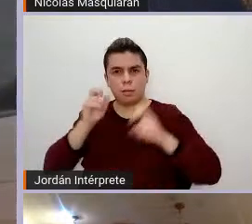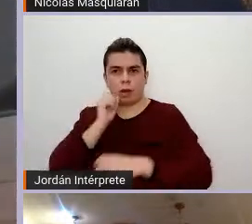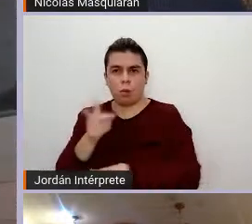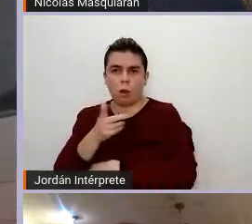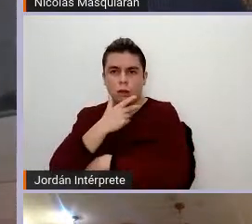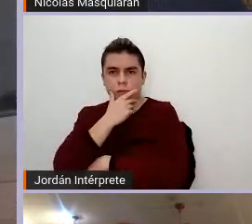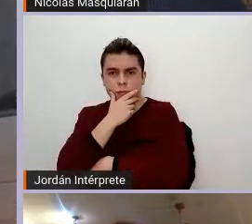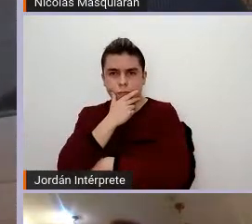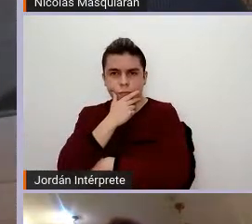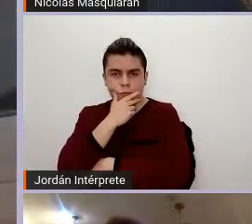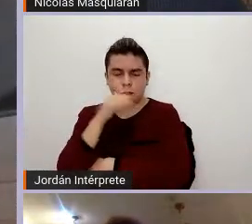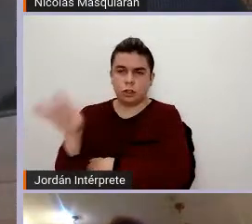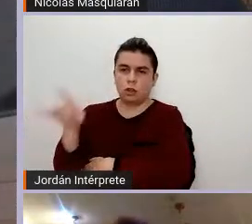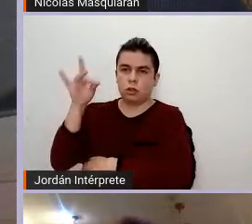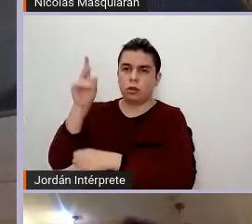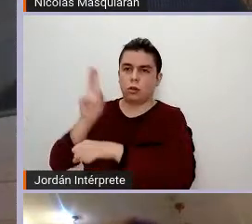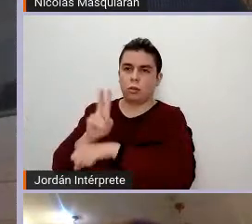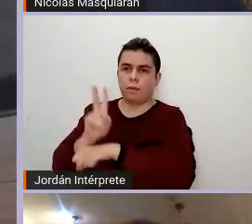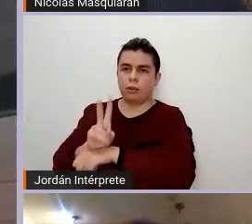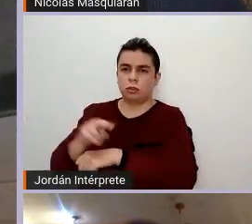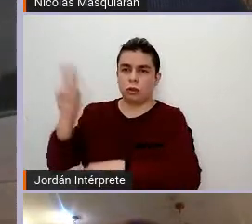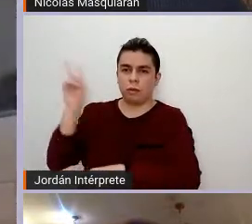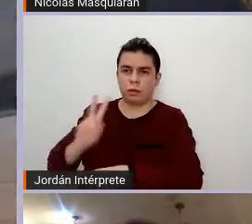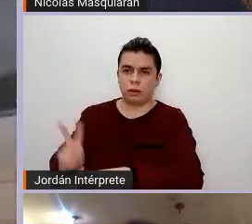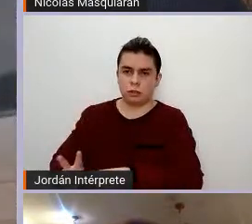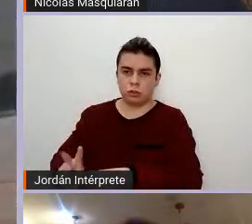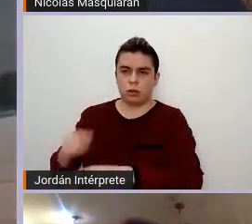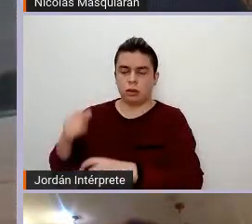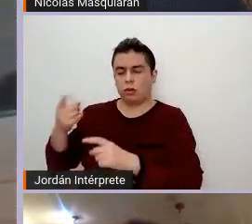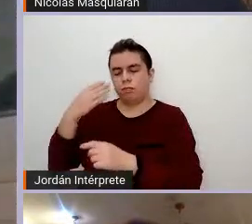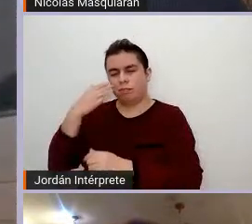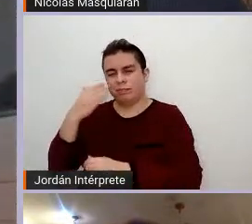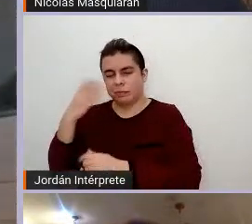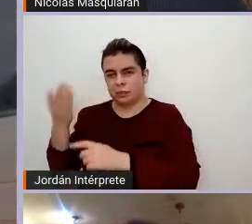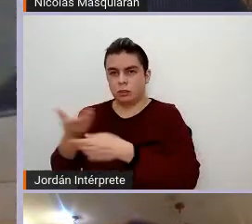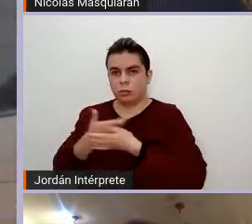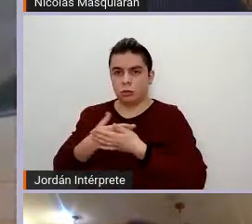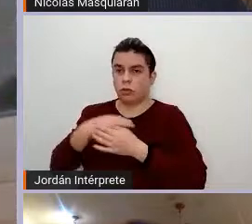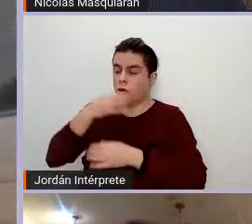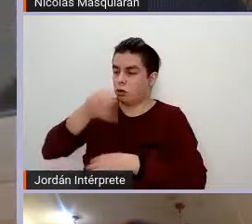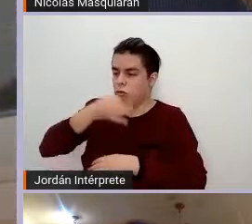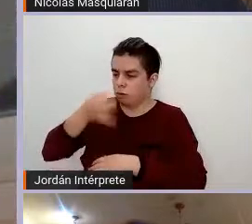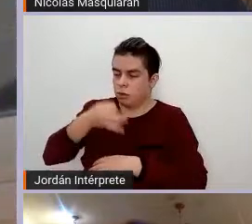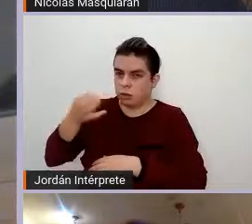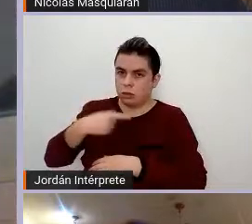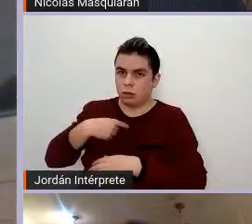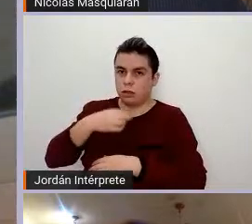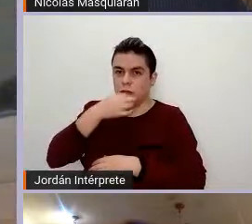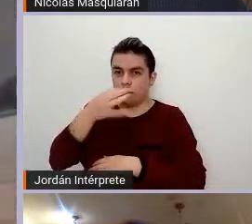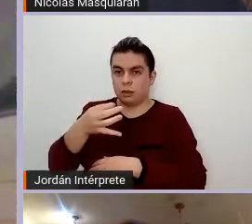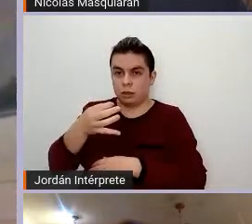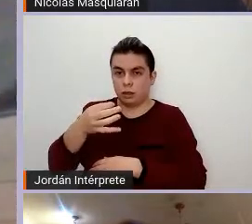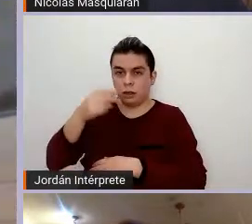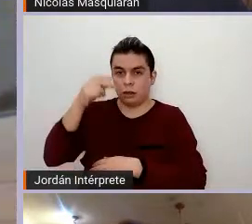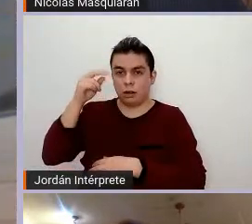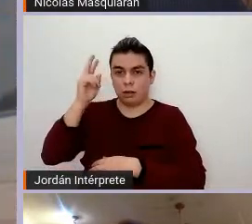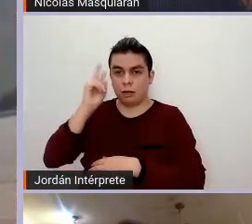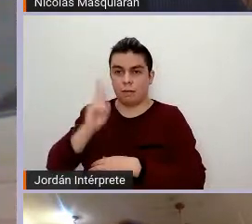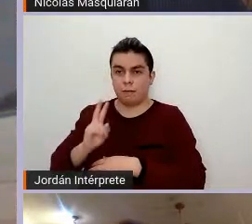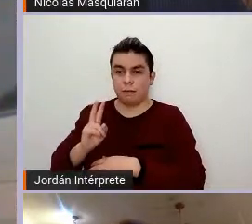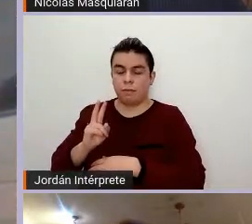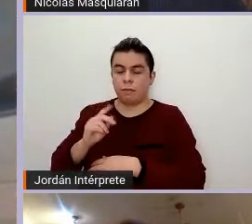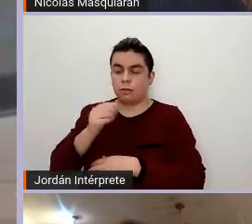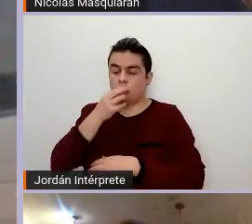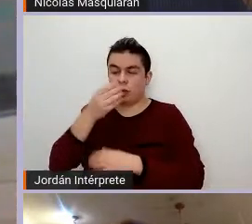profesor venezolano que fue muy amable conmigo, comenzamos a hablar, y yo le hablé justamente de Violeta Parra, y él quedó maravillado